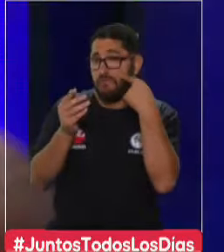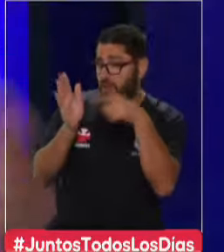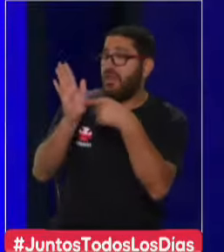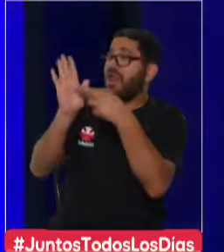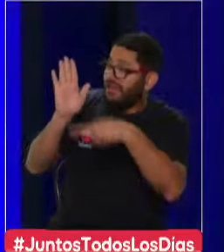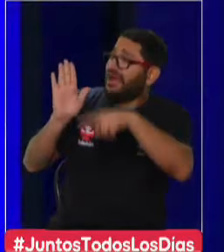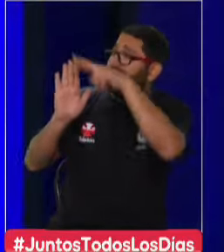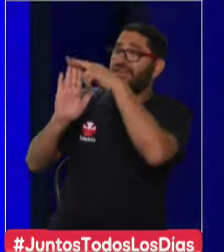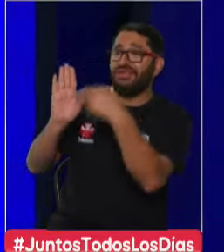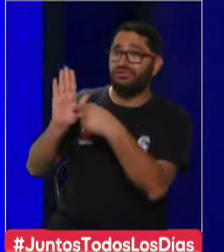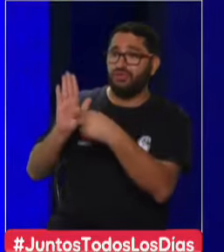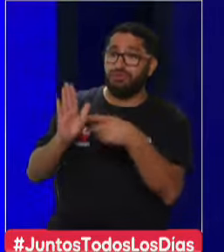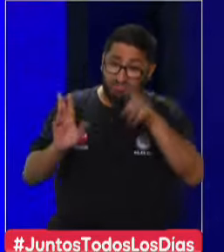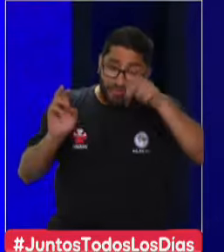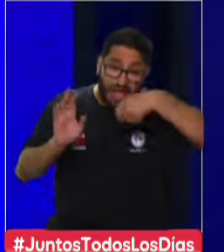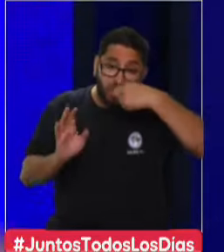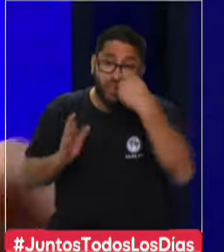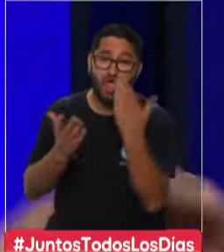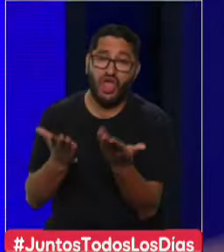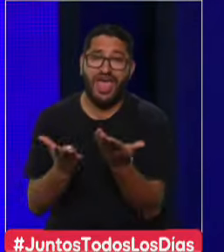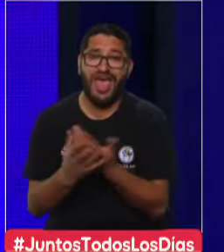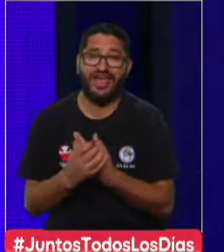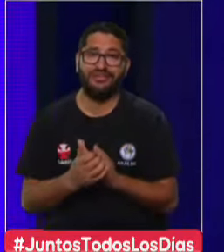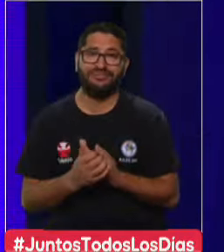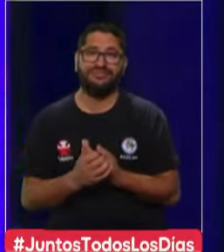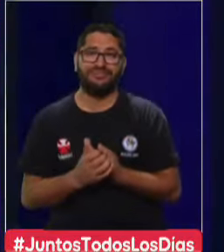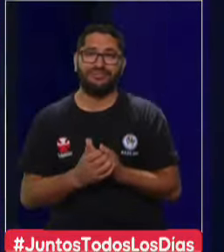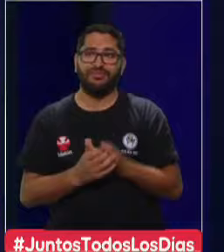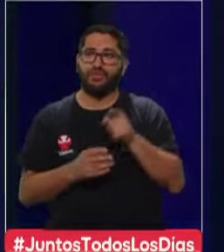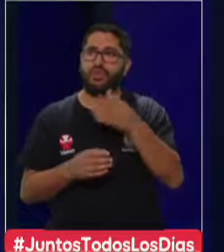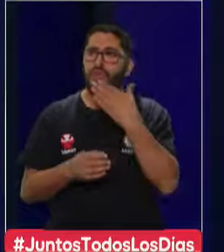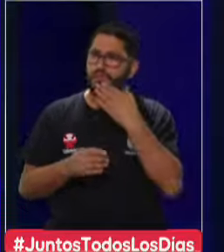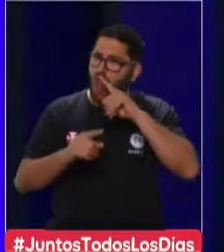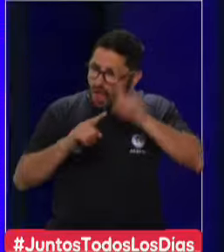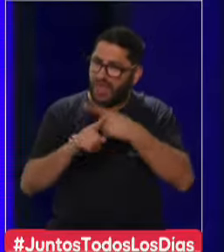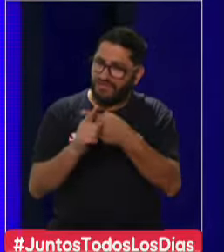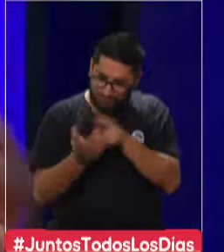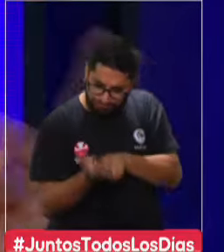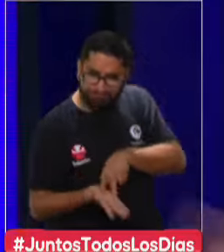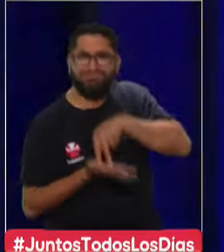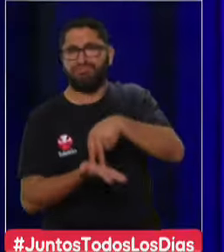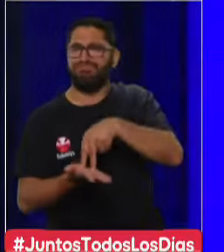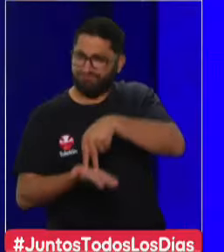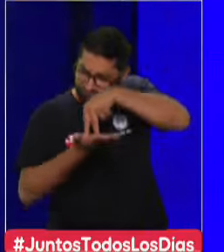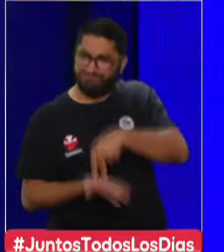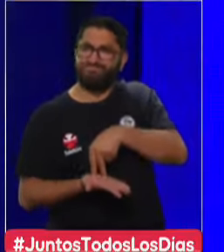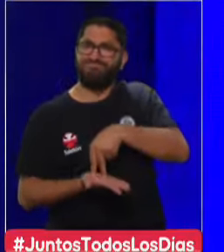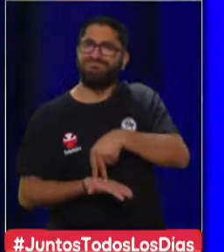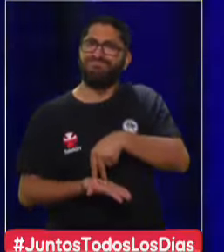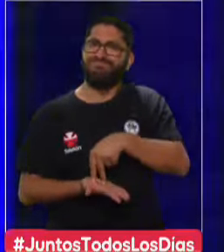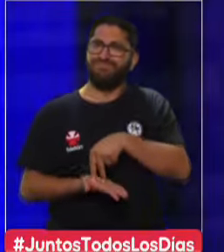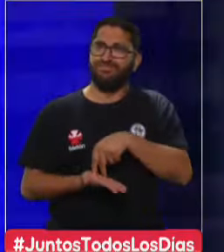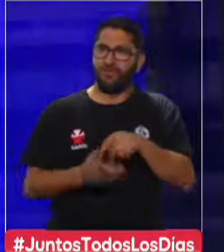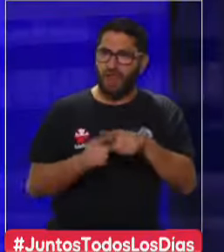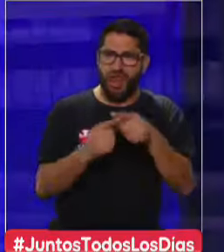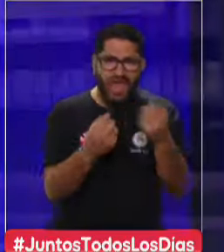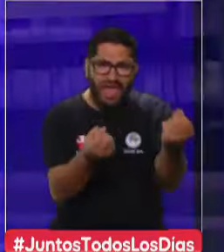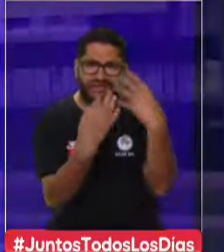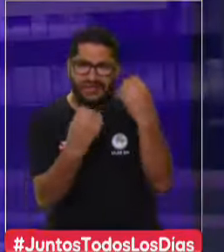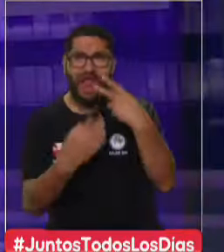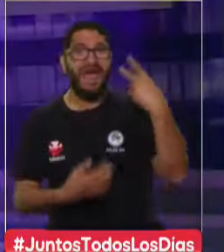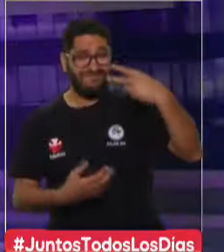resiliencia, de salir adelante, de levantarse, de ponerse de pie, nos enseñas de el dar sin esperar nada a cambio, de la cadena de favores. Y usted, aquí pide un aplauso para